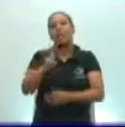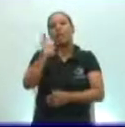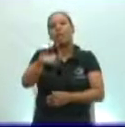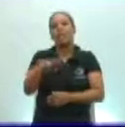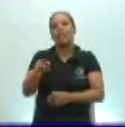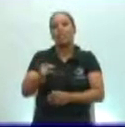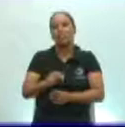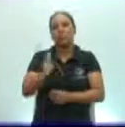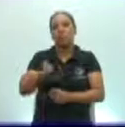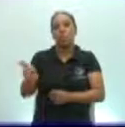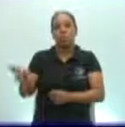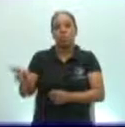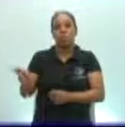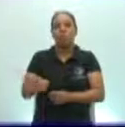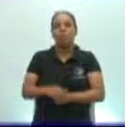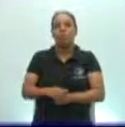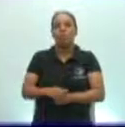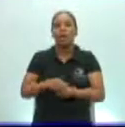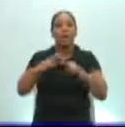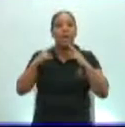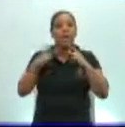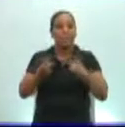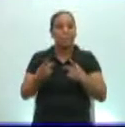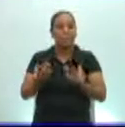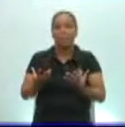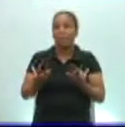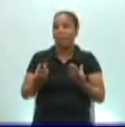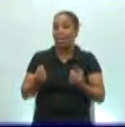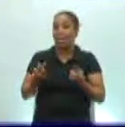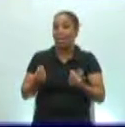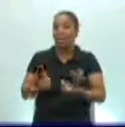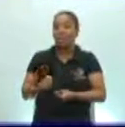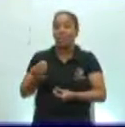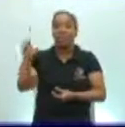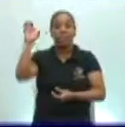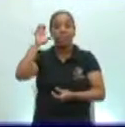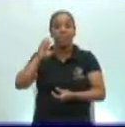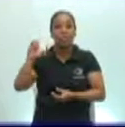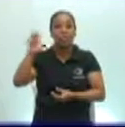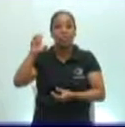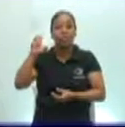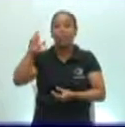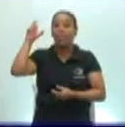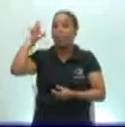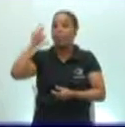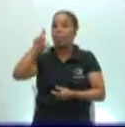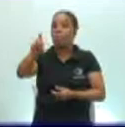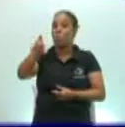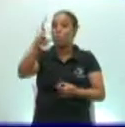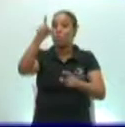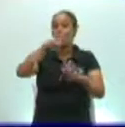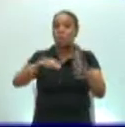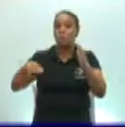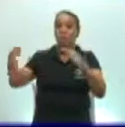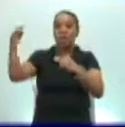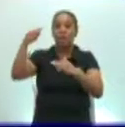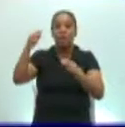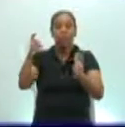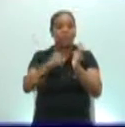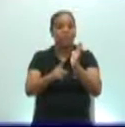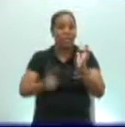que la cantidad de electrones del último nivel de energía para los elementos que están ubicados en los grupos